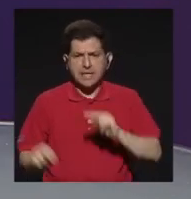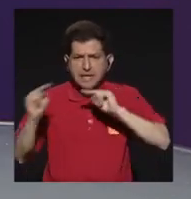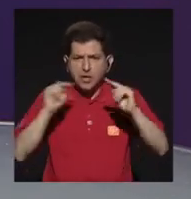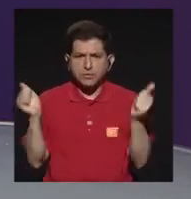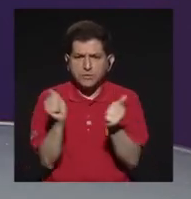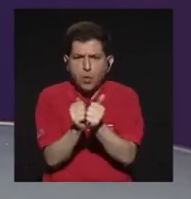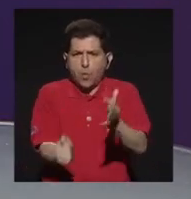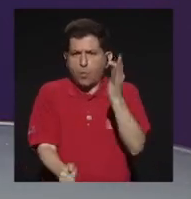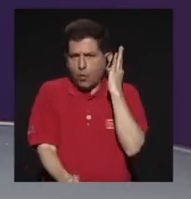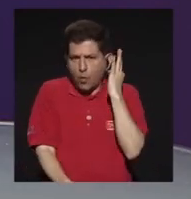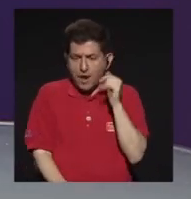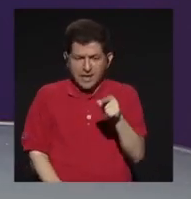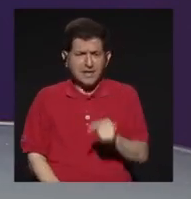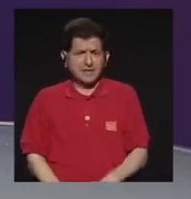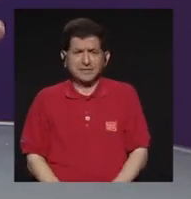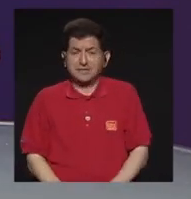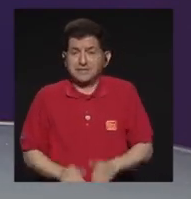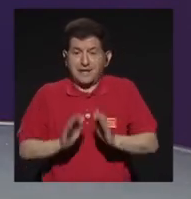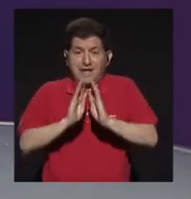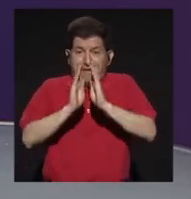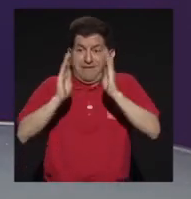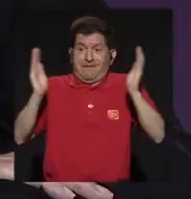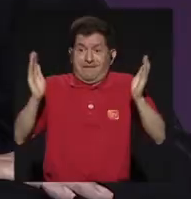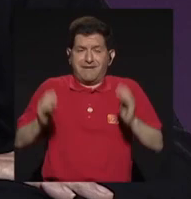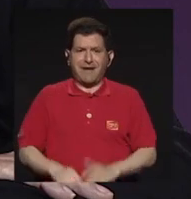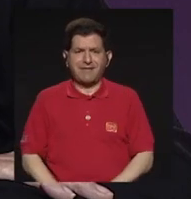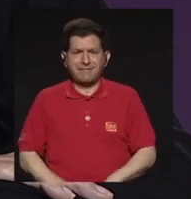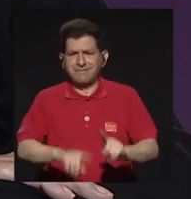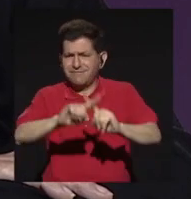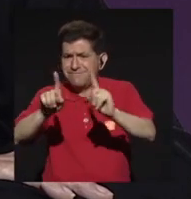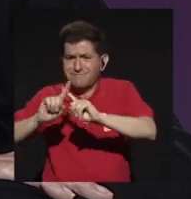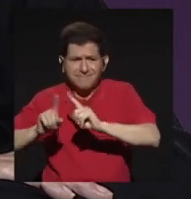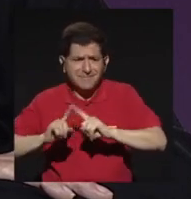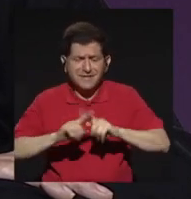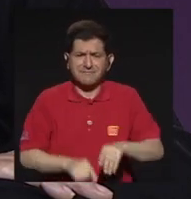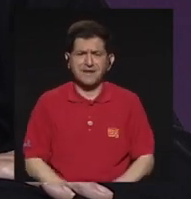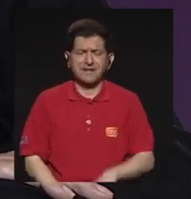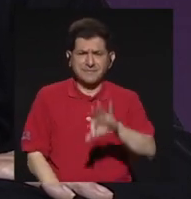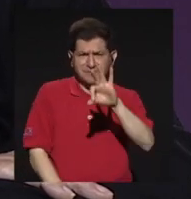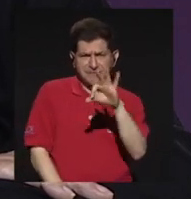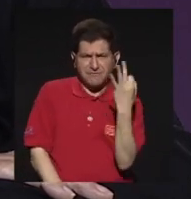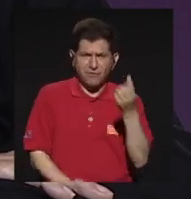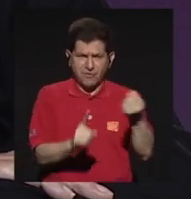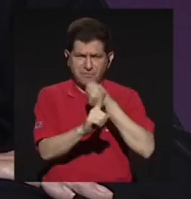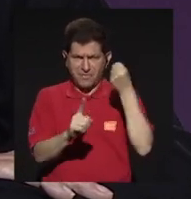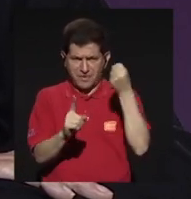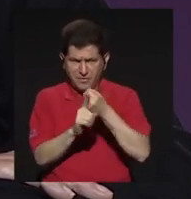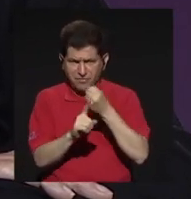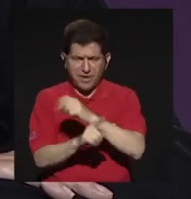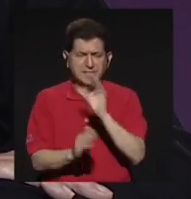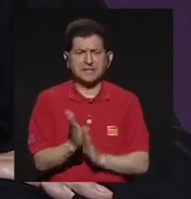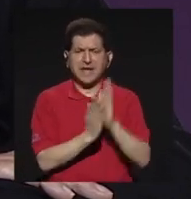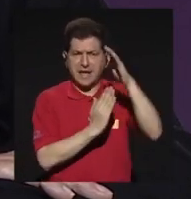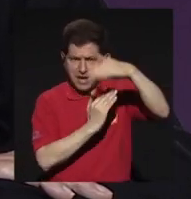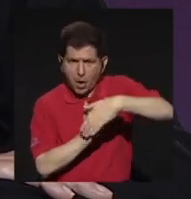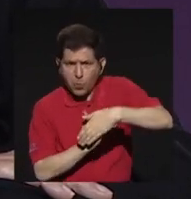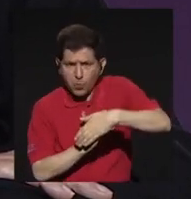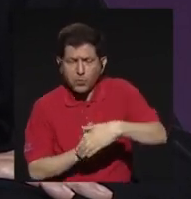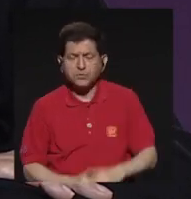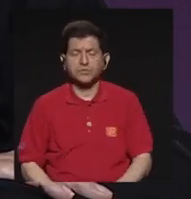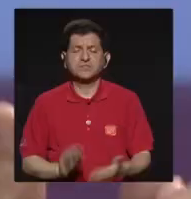de esa de esa gran modalidad o de su inmensa modalidad de violencias y de abusos que